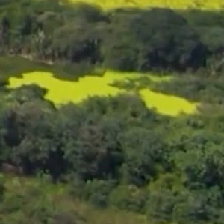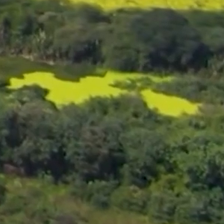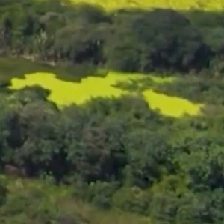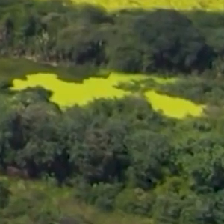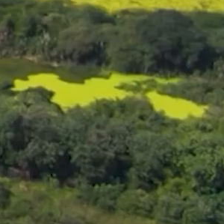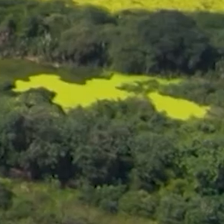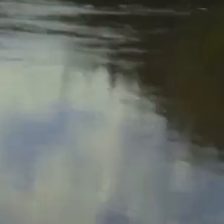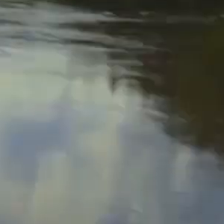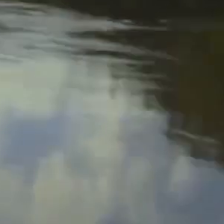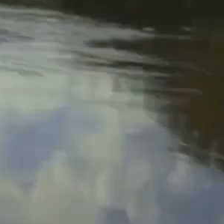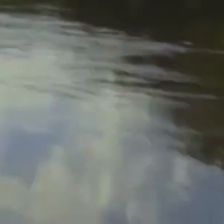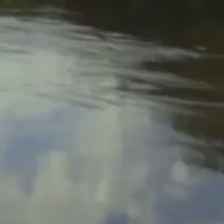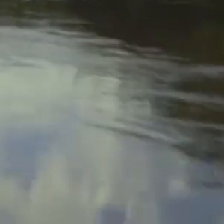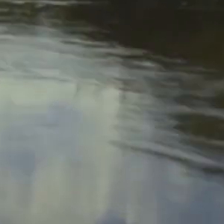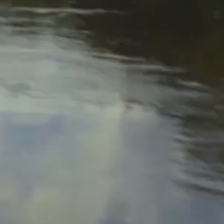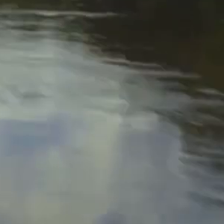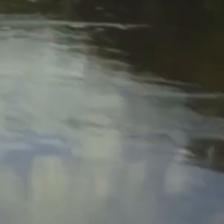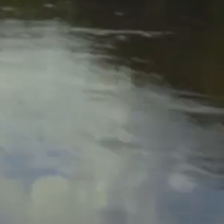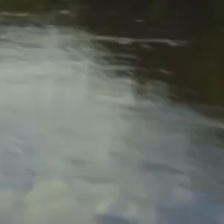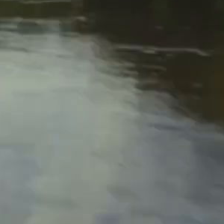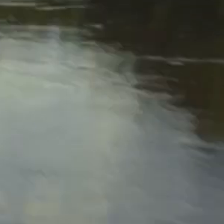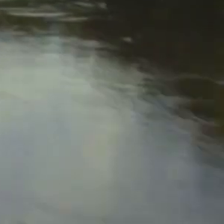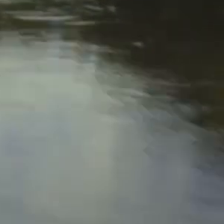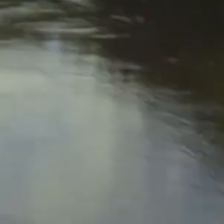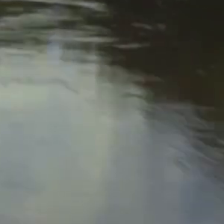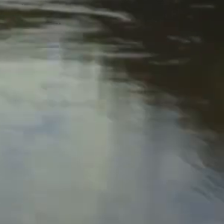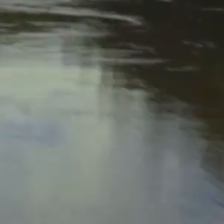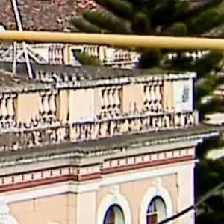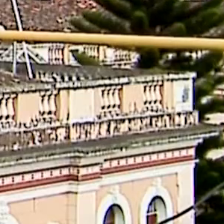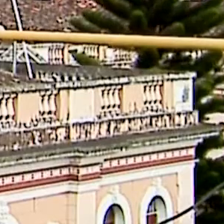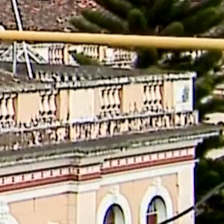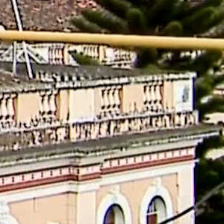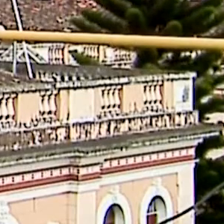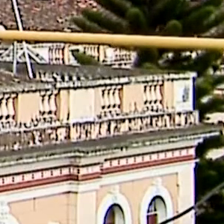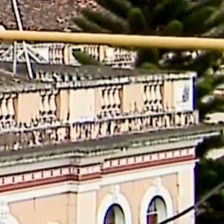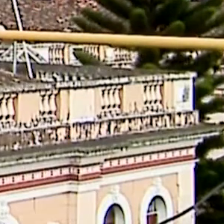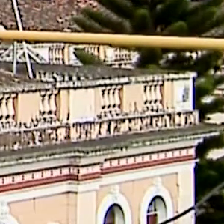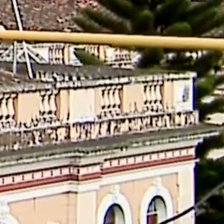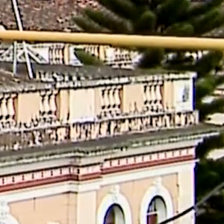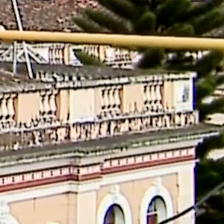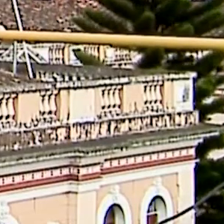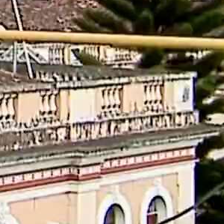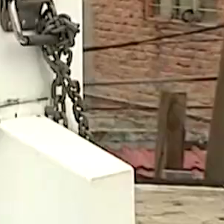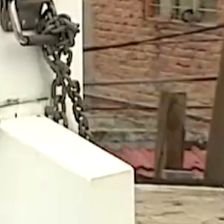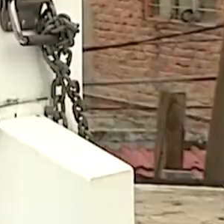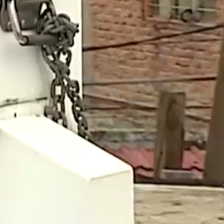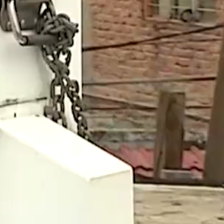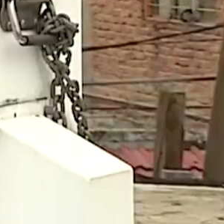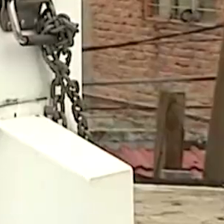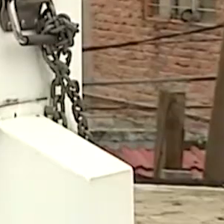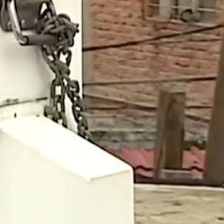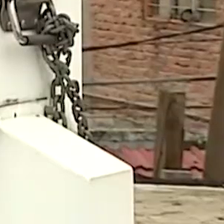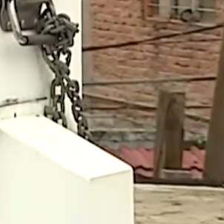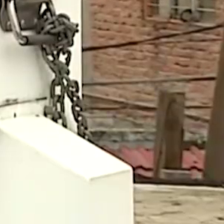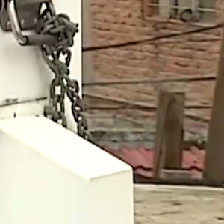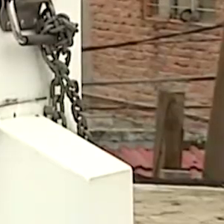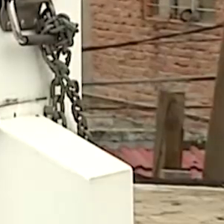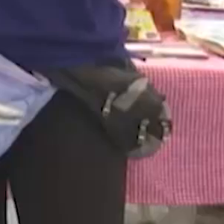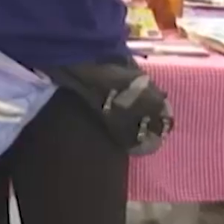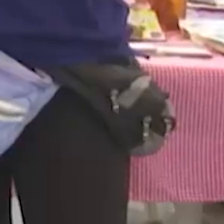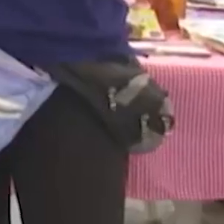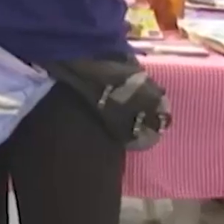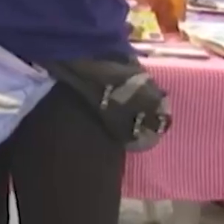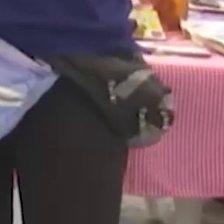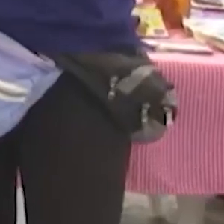restaurarían 7.708 hectáreas en ecosistemas del Valle del Cauca. La operación de la red de monitoreo de la calidad del aire se vería